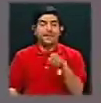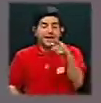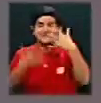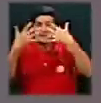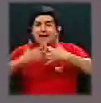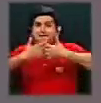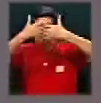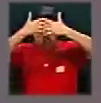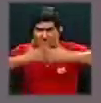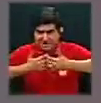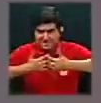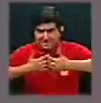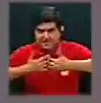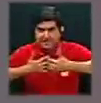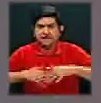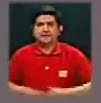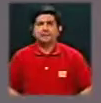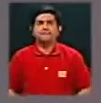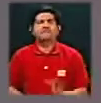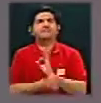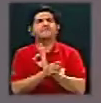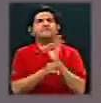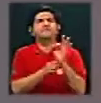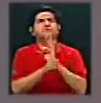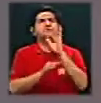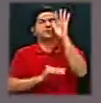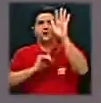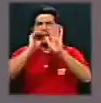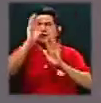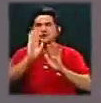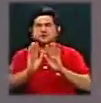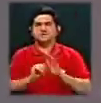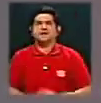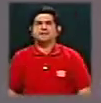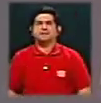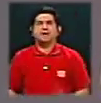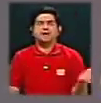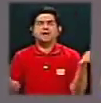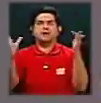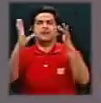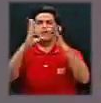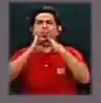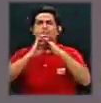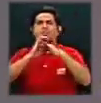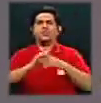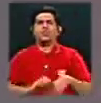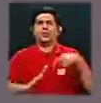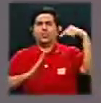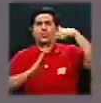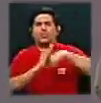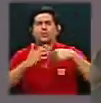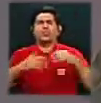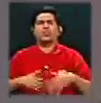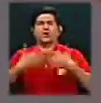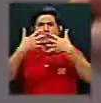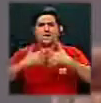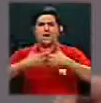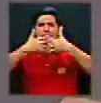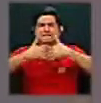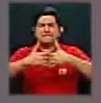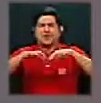empresas que funcionan bajo un esquema que las vincula estrechamente con cadenas globales de